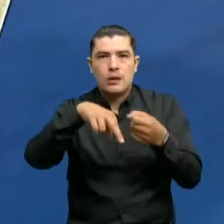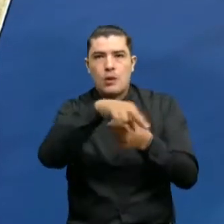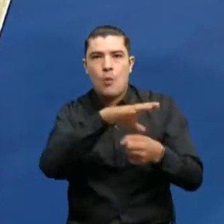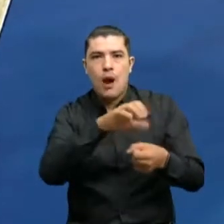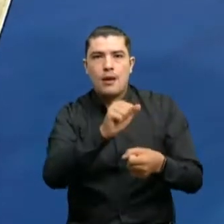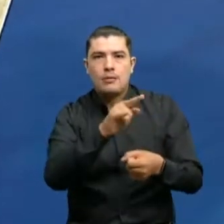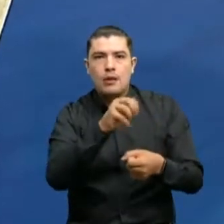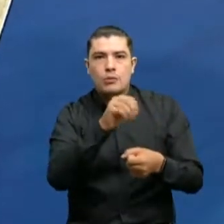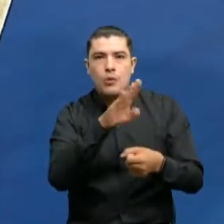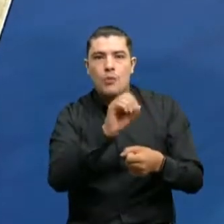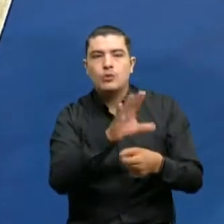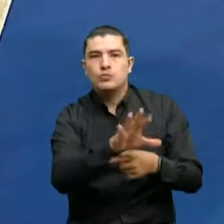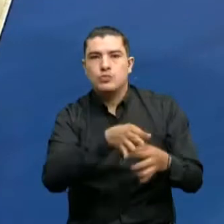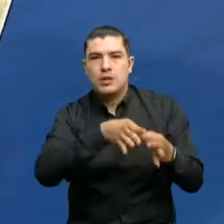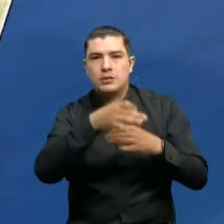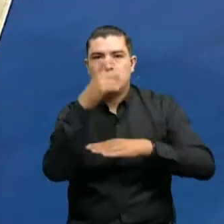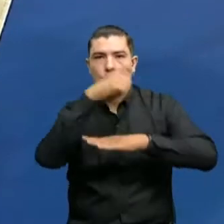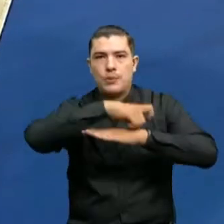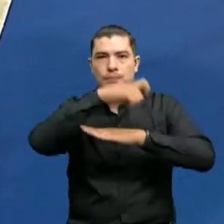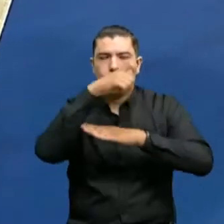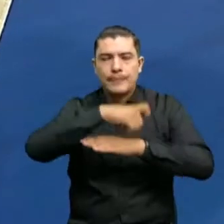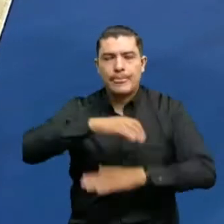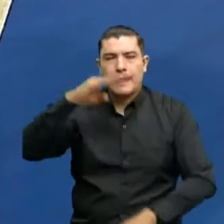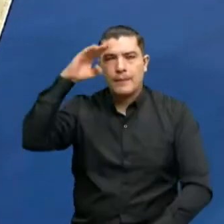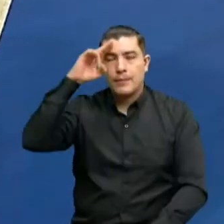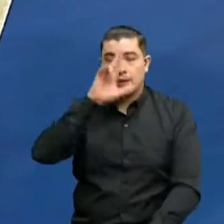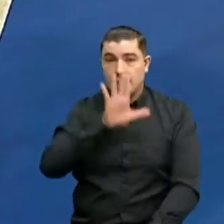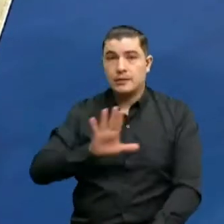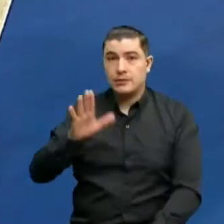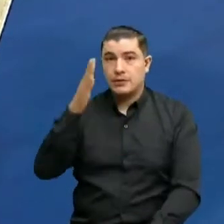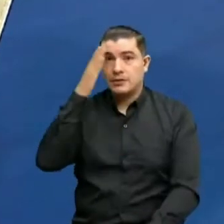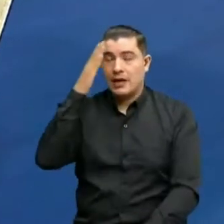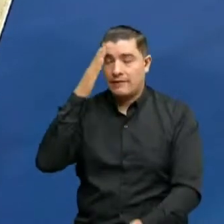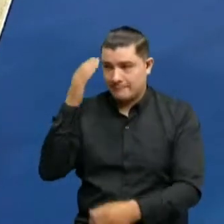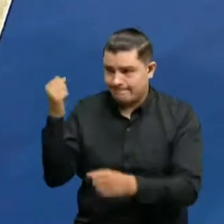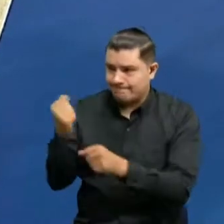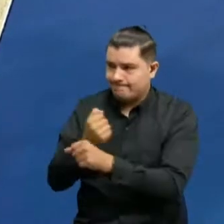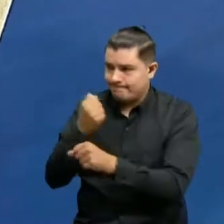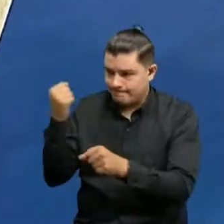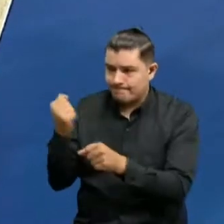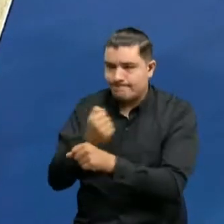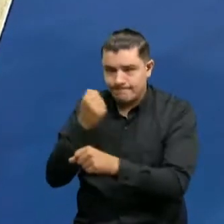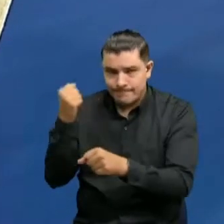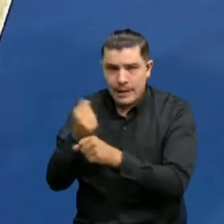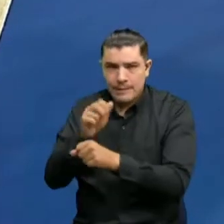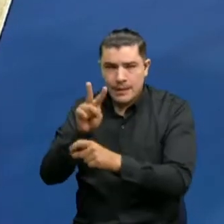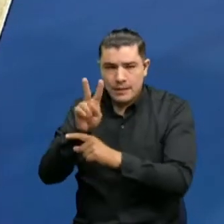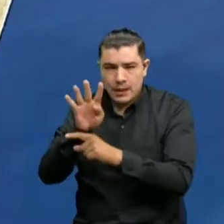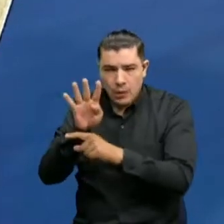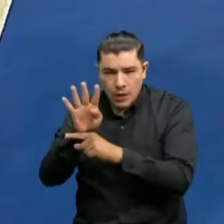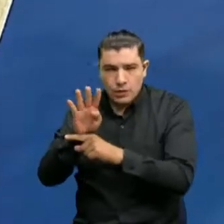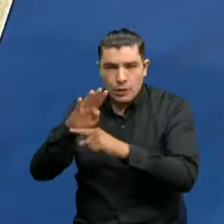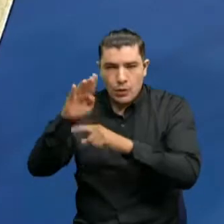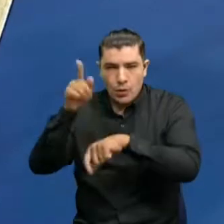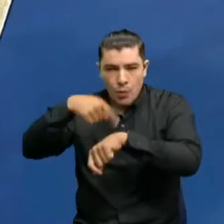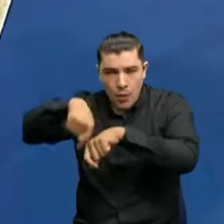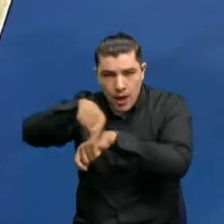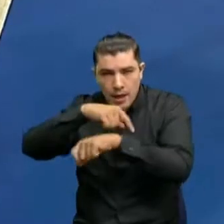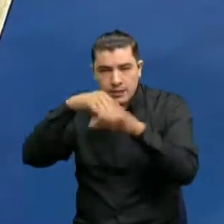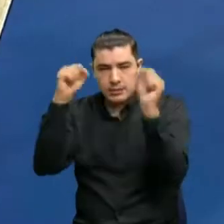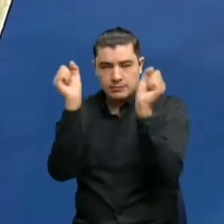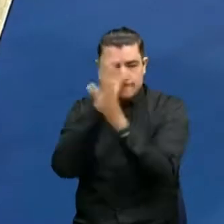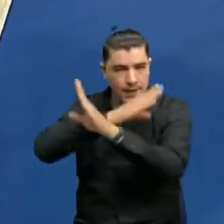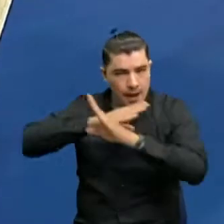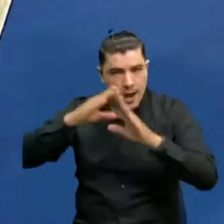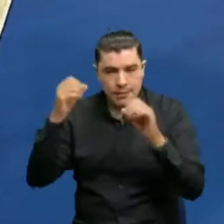policía la vemos a diario en las calles sabemos que es un trabajo 24/7 que viene desde los oficiales y todos los mandos